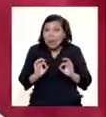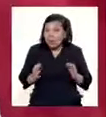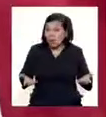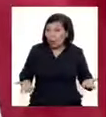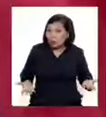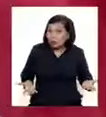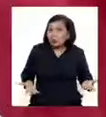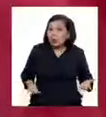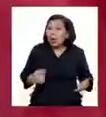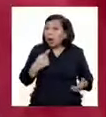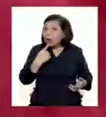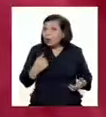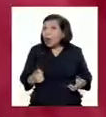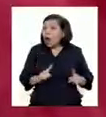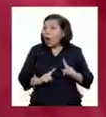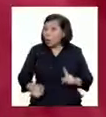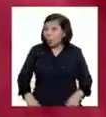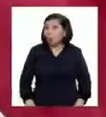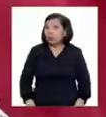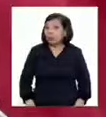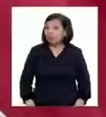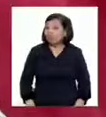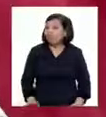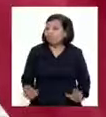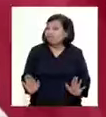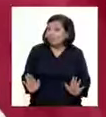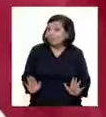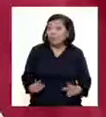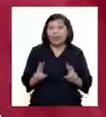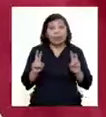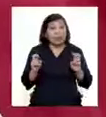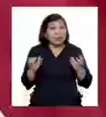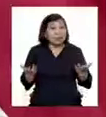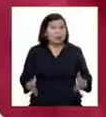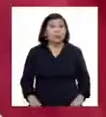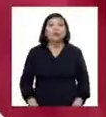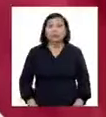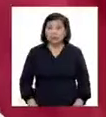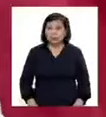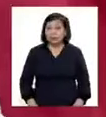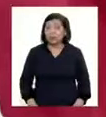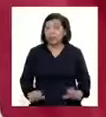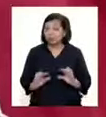de riesgo comunicado con algún tema de